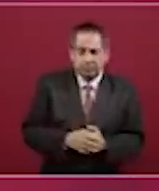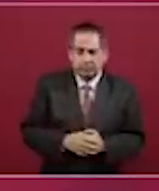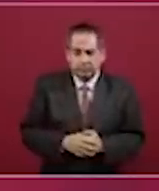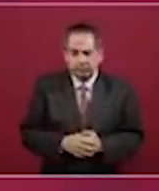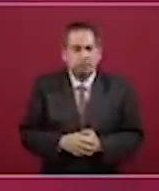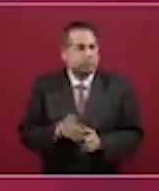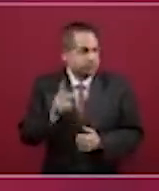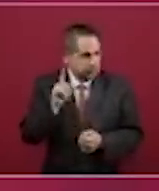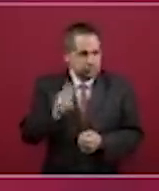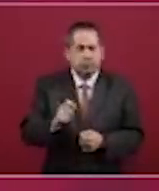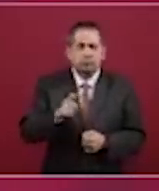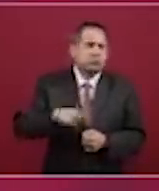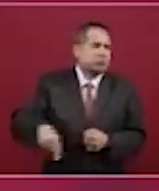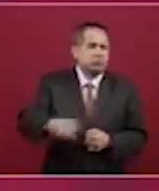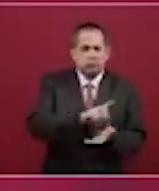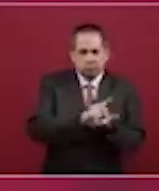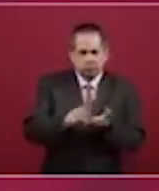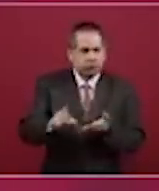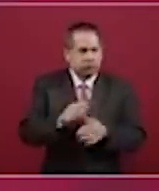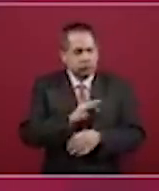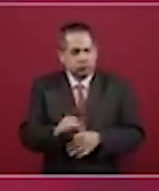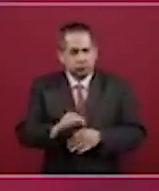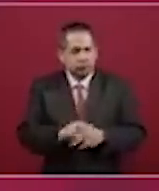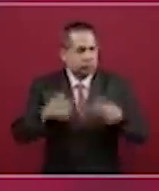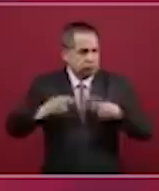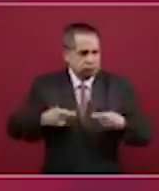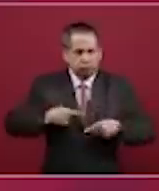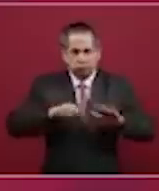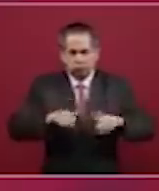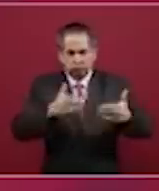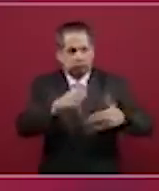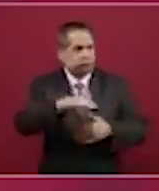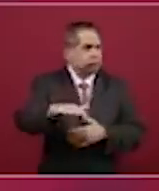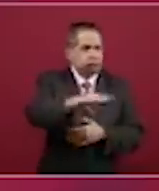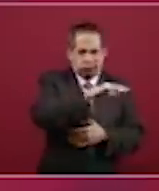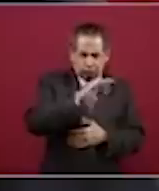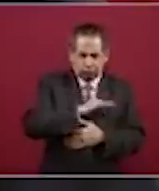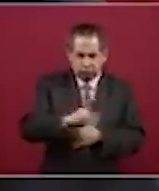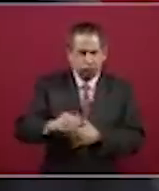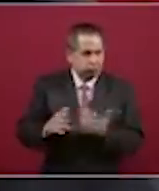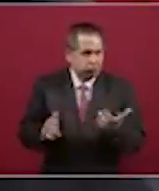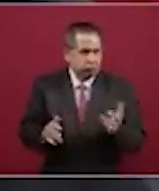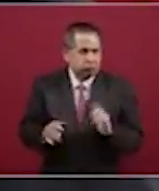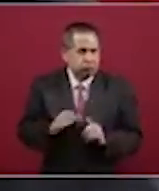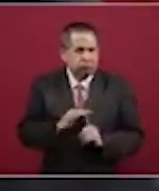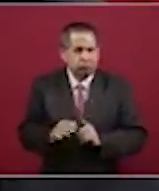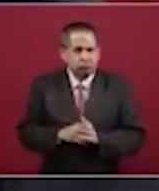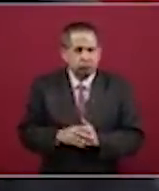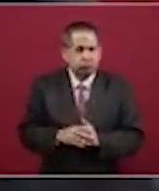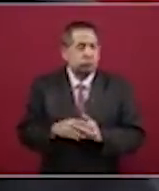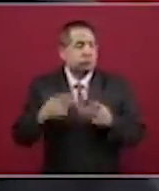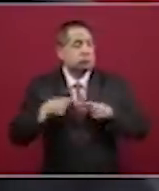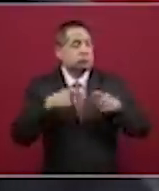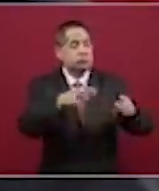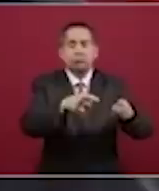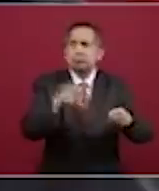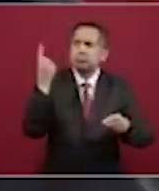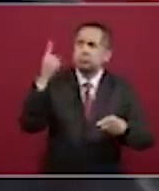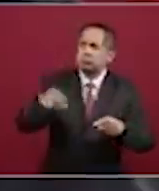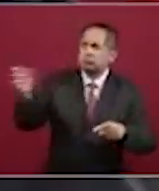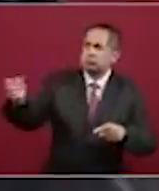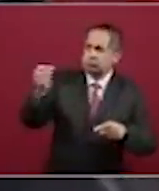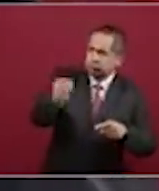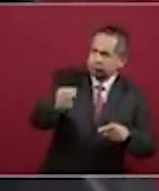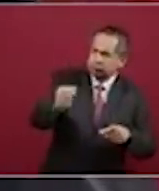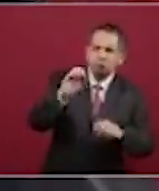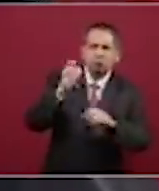Entonces, es un derecho, además, ciudadano, el pueblo pone, el pueblo quita,